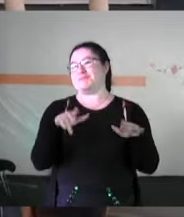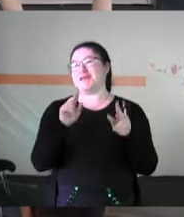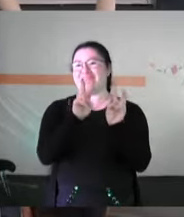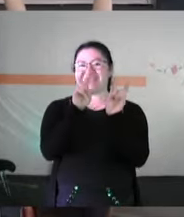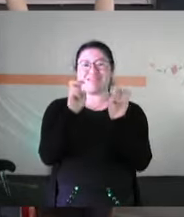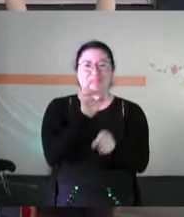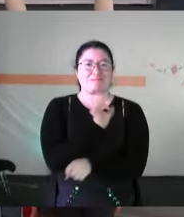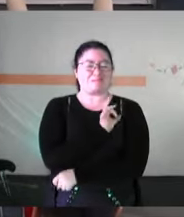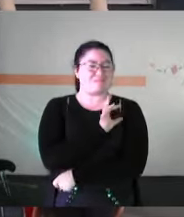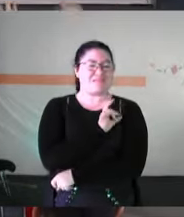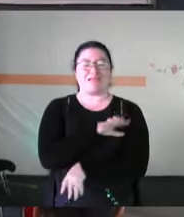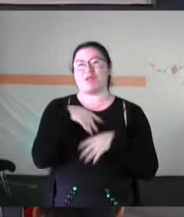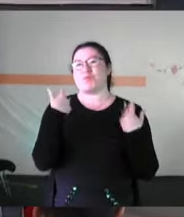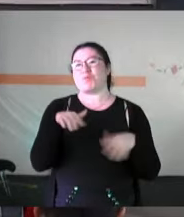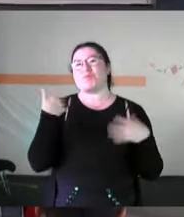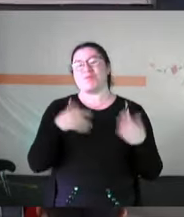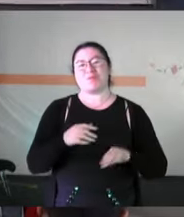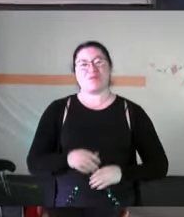tripa?